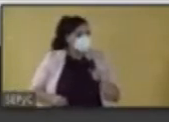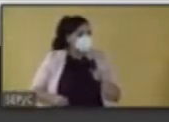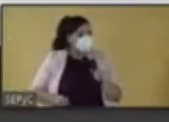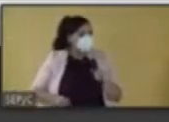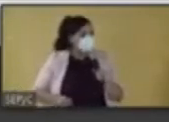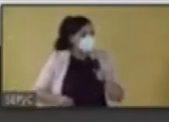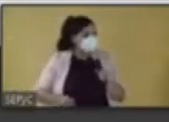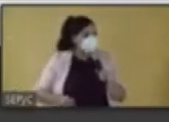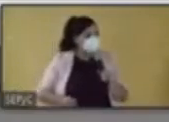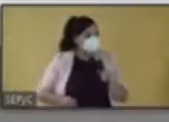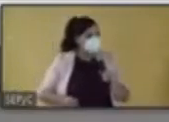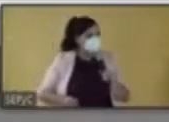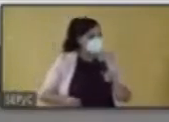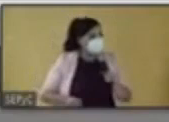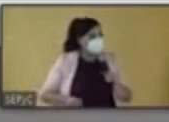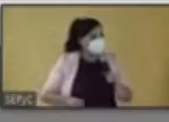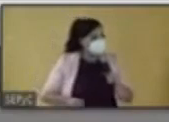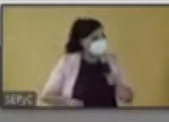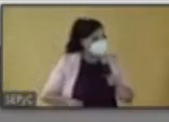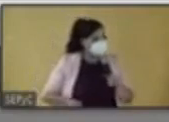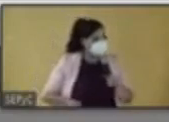Aceptamos, por favor.